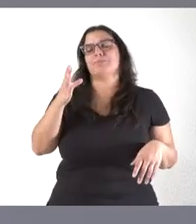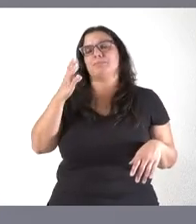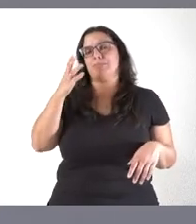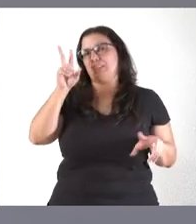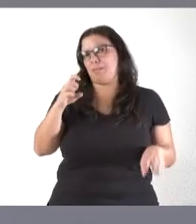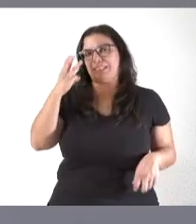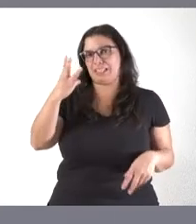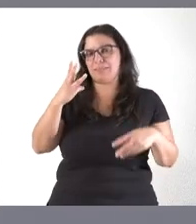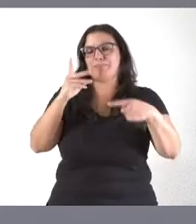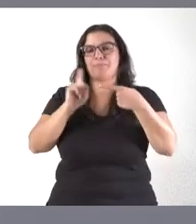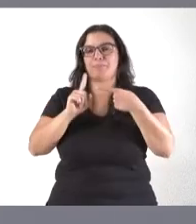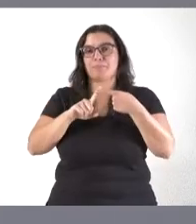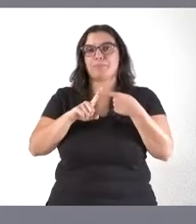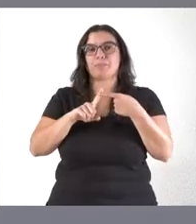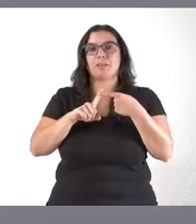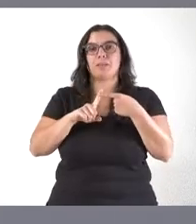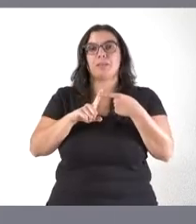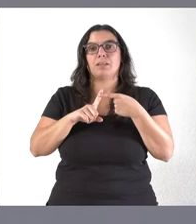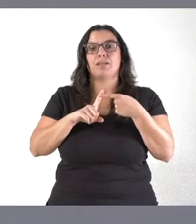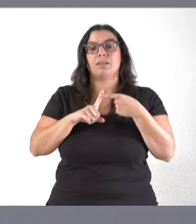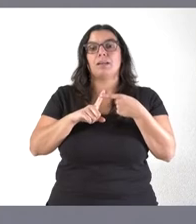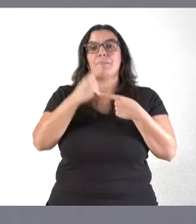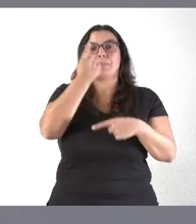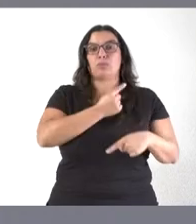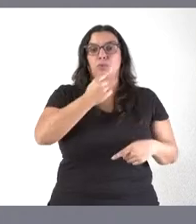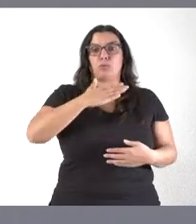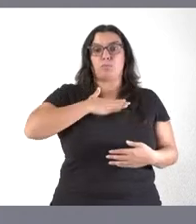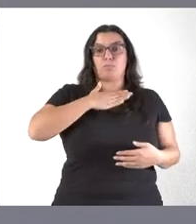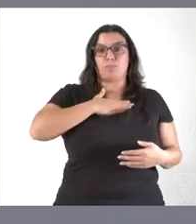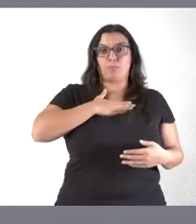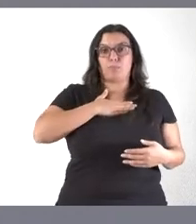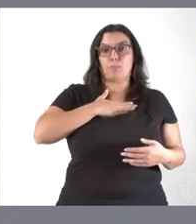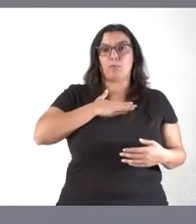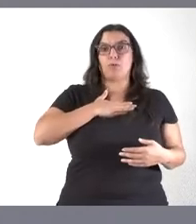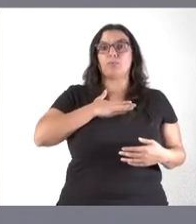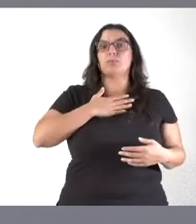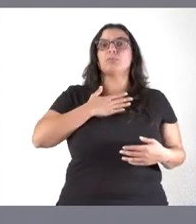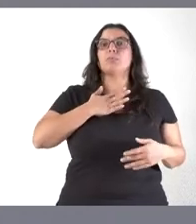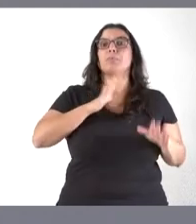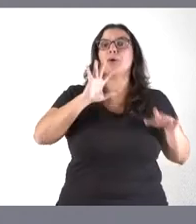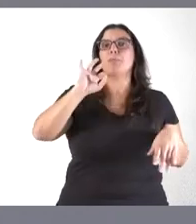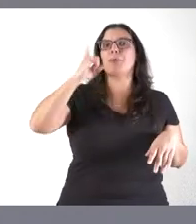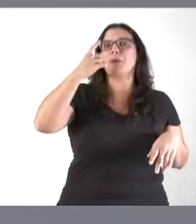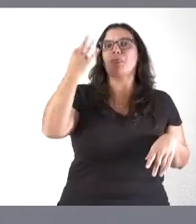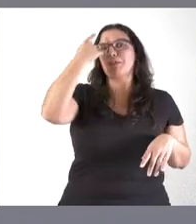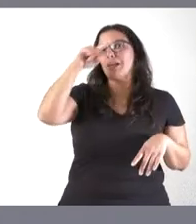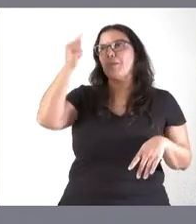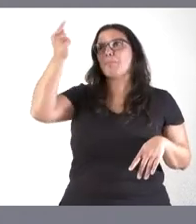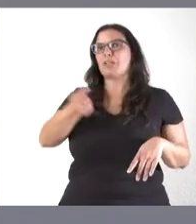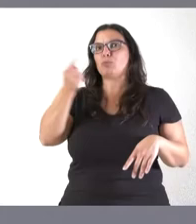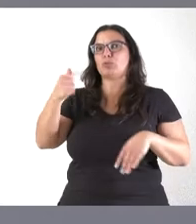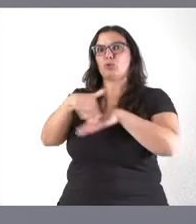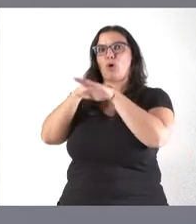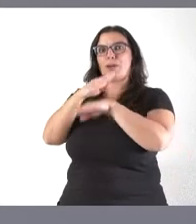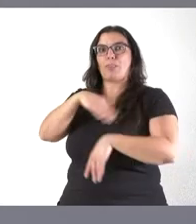a que siempre el presupuesto de las comunidades autónomas se presenta Una vez que se conoce el presupuesto del estado y el presupuesto del Estado también se